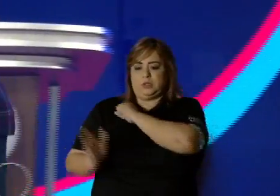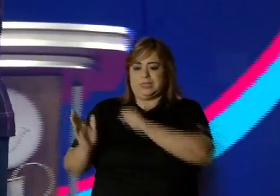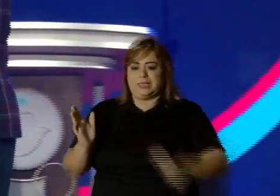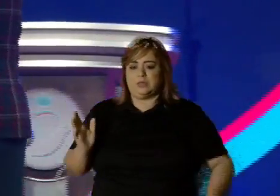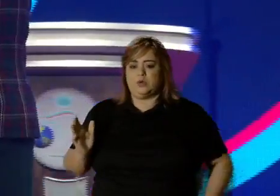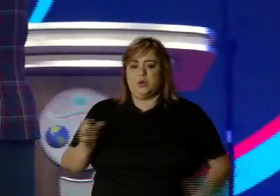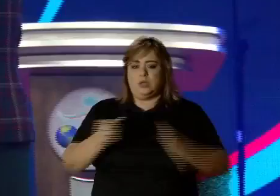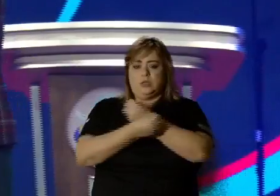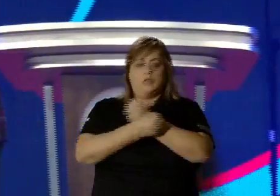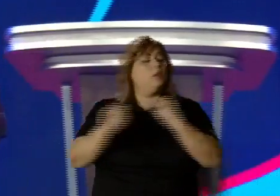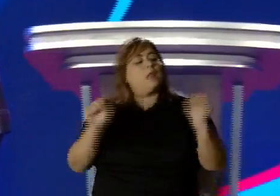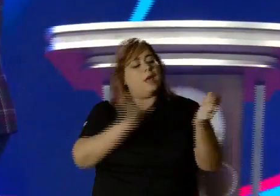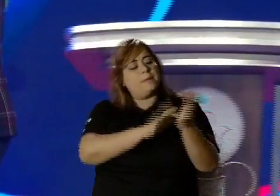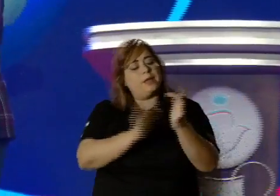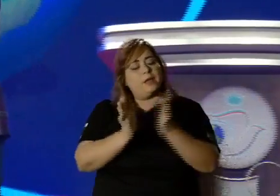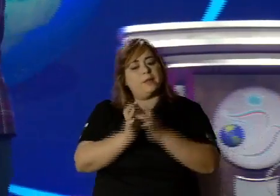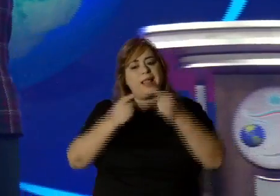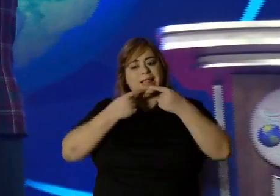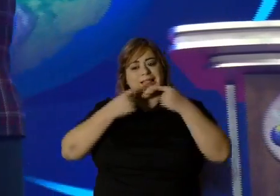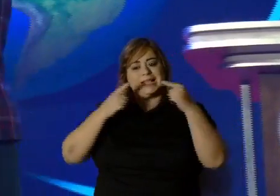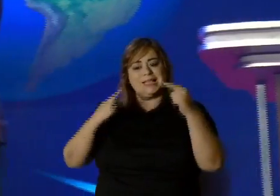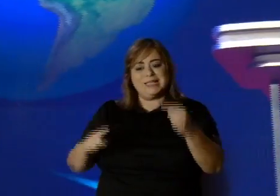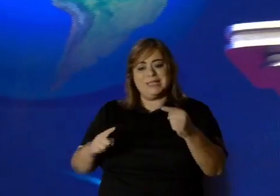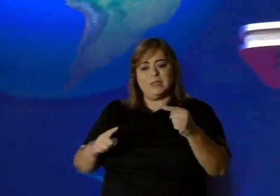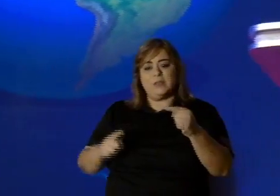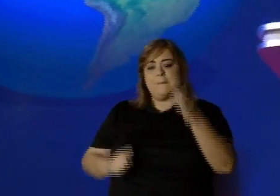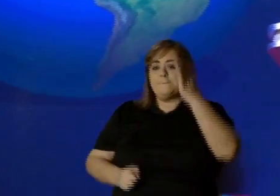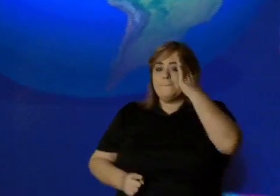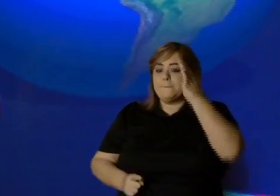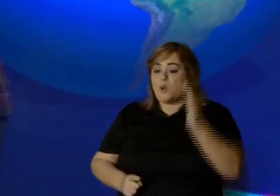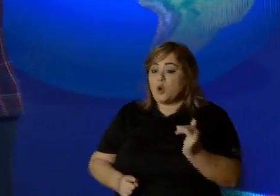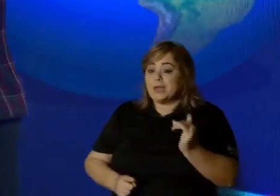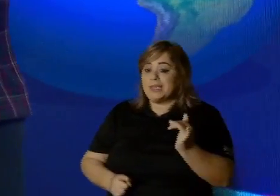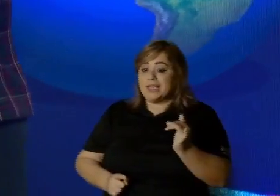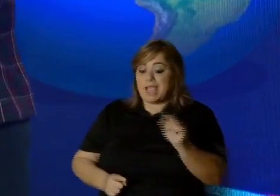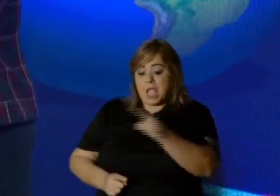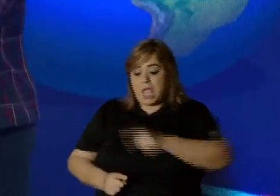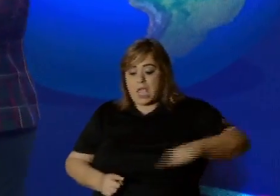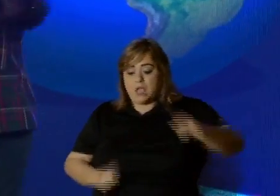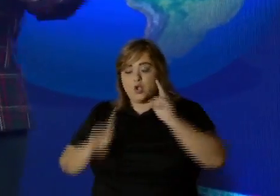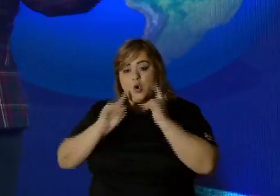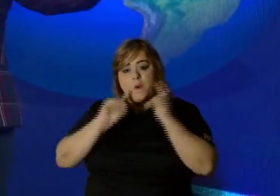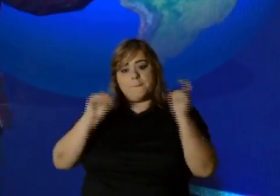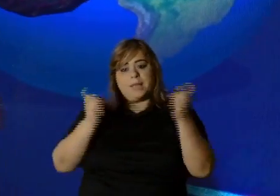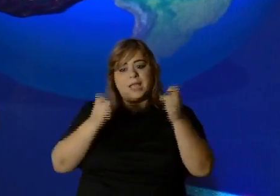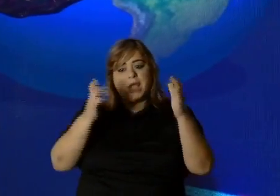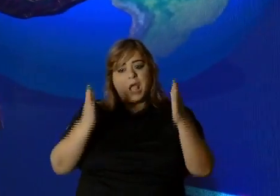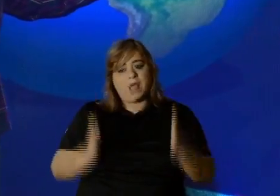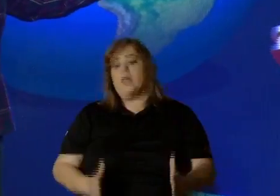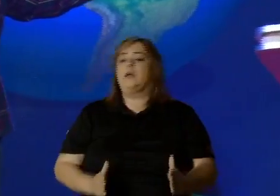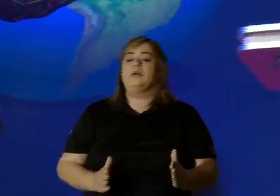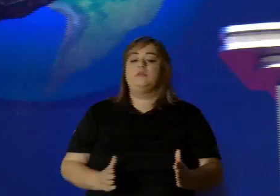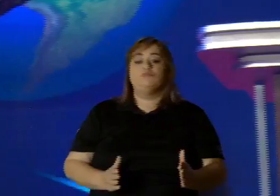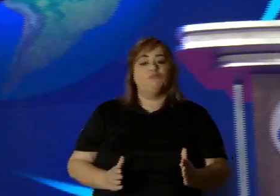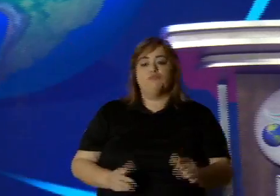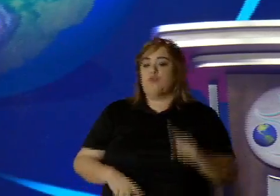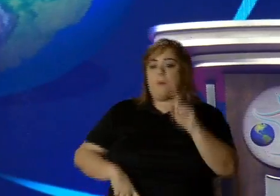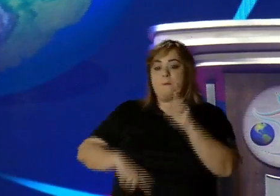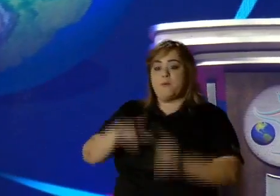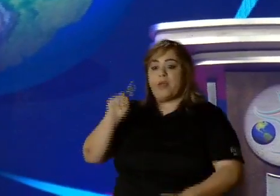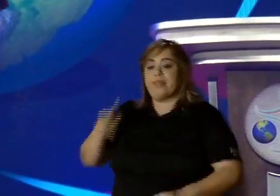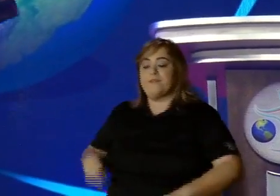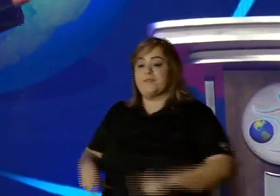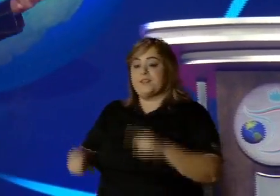Pero la Biblia declara y dice, por cuanto pecaron todos, todo el mundo no puede vivir en esa gloria, en